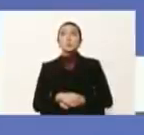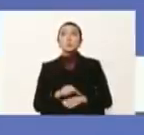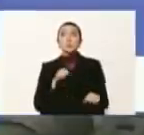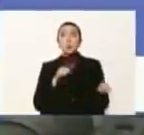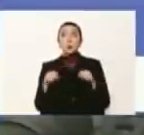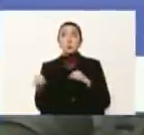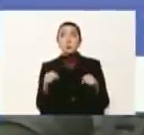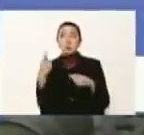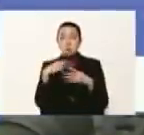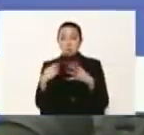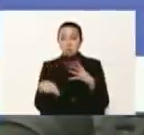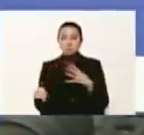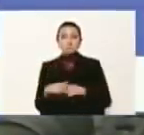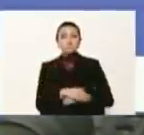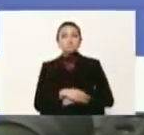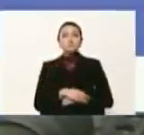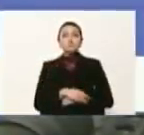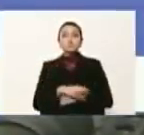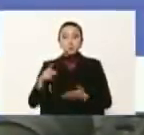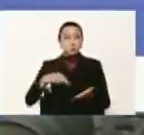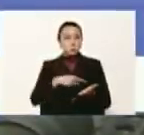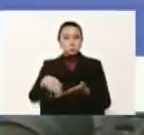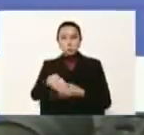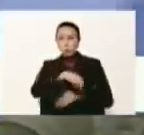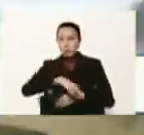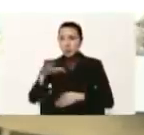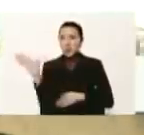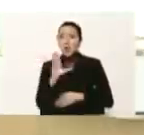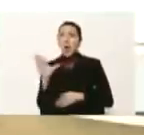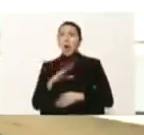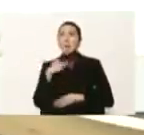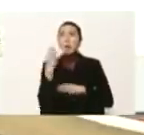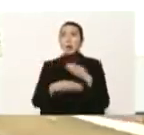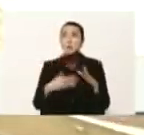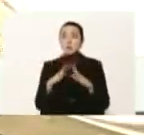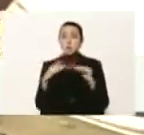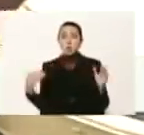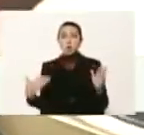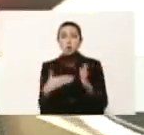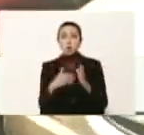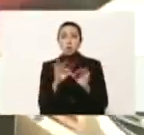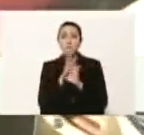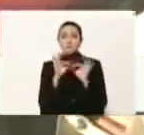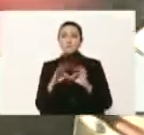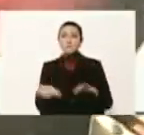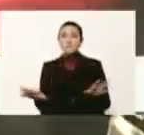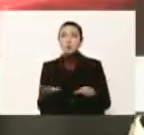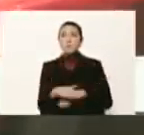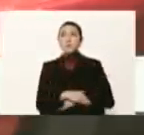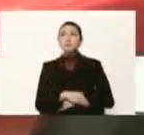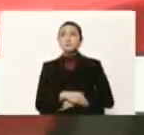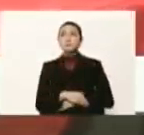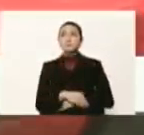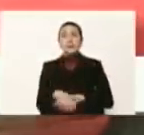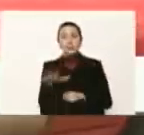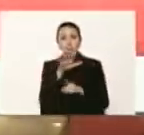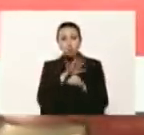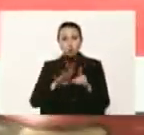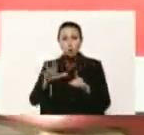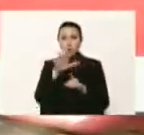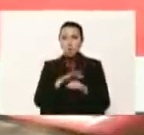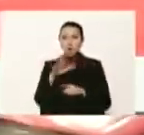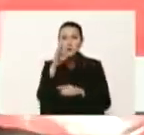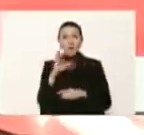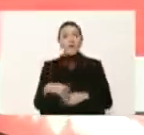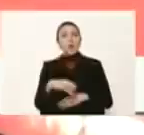para movilizarse en los diferentes sectores de la ciudad para cometer sus fechorías y cometer sus delitos, como era la extorsión y era el